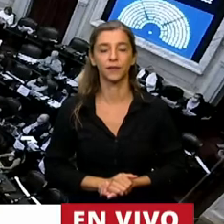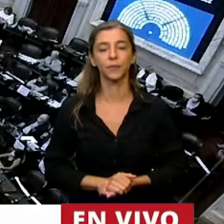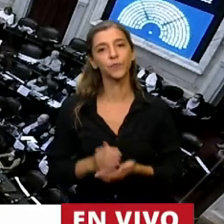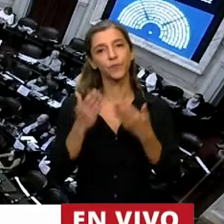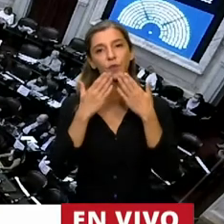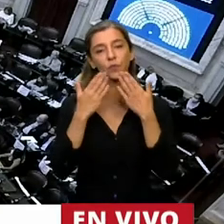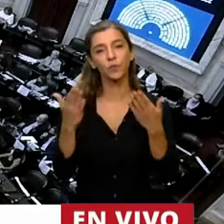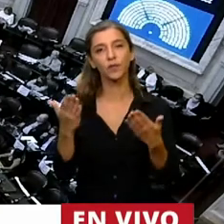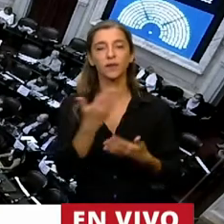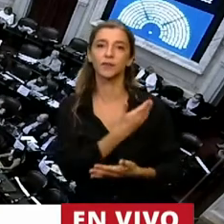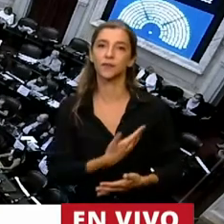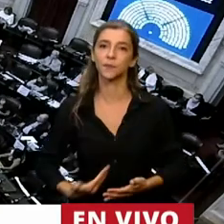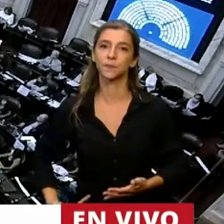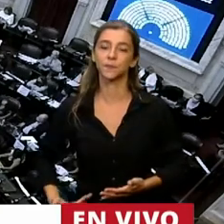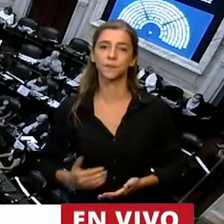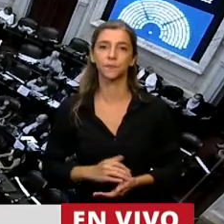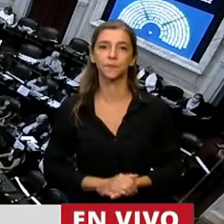Muchas gracias, señor presidente.